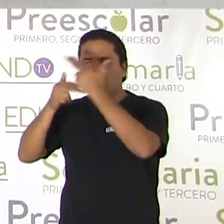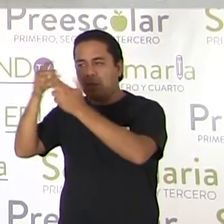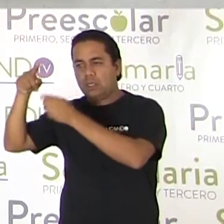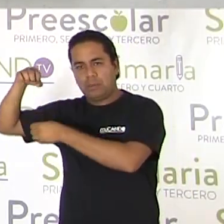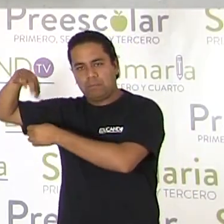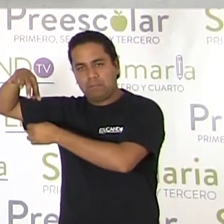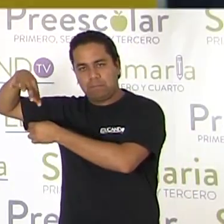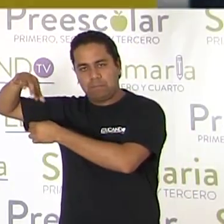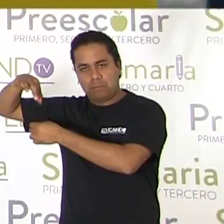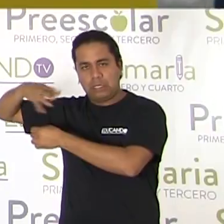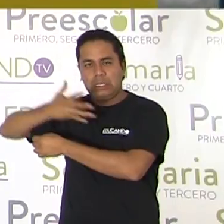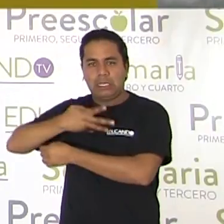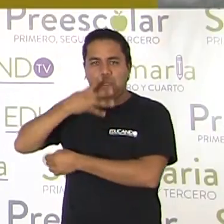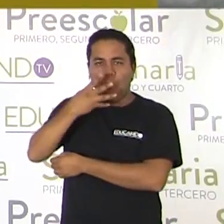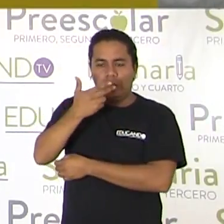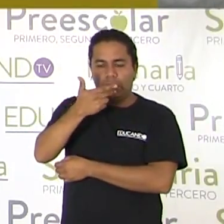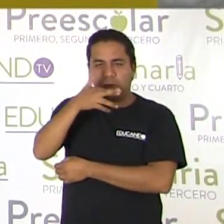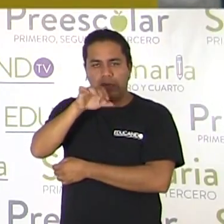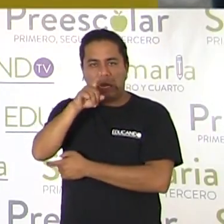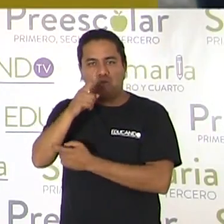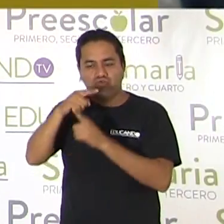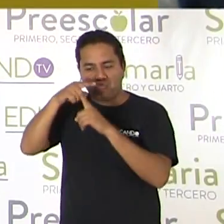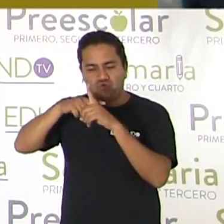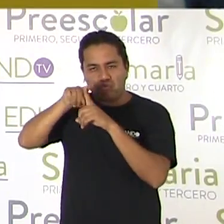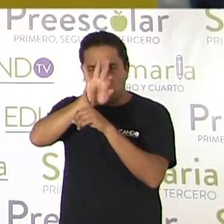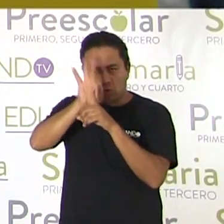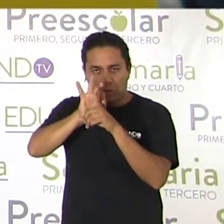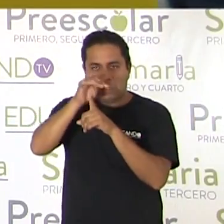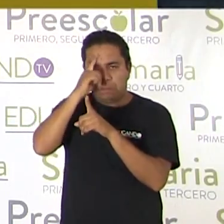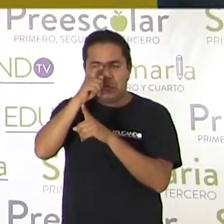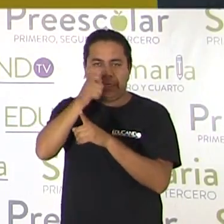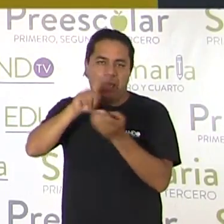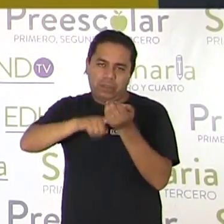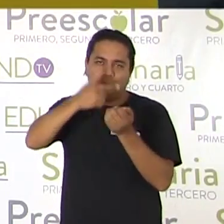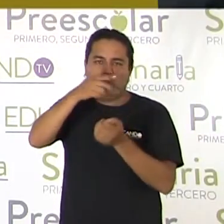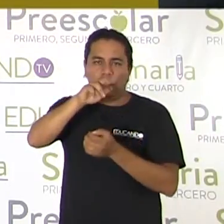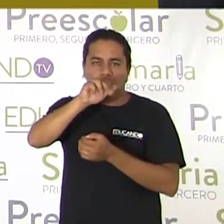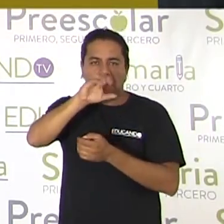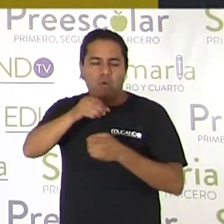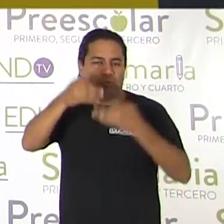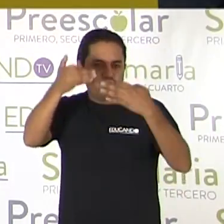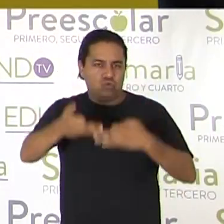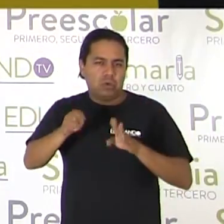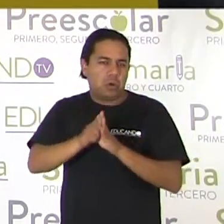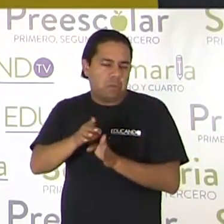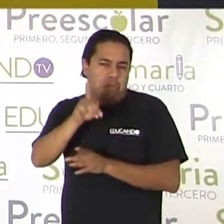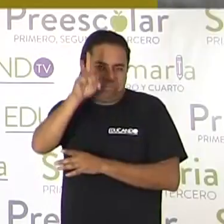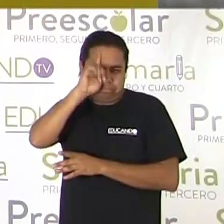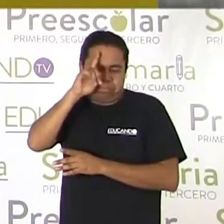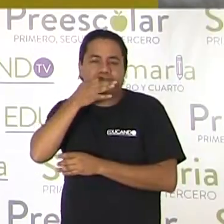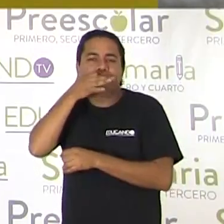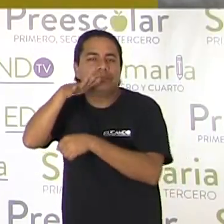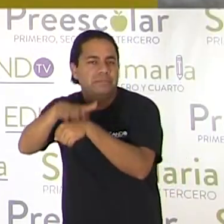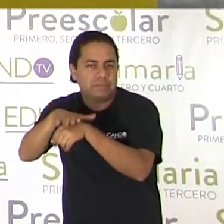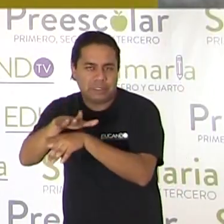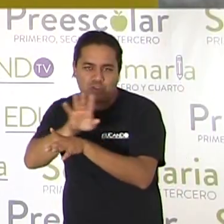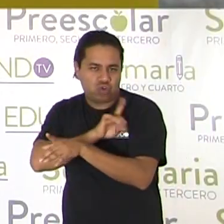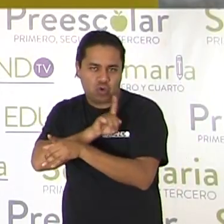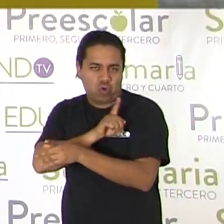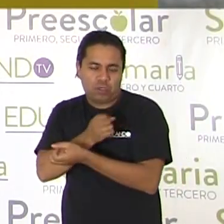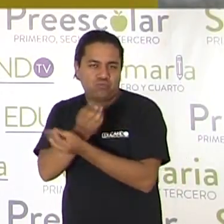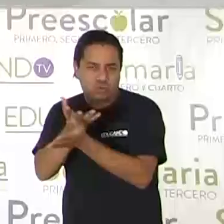a 4 grados centígrados para que también represente un gramo. Eso es como un dato adicional que te puedo dar. Entonces,